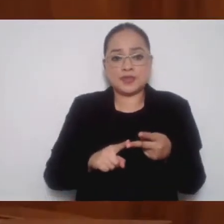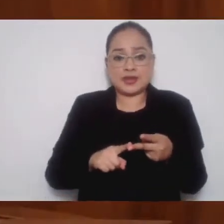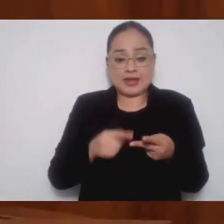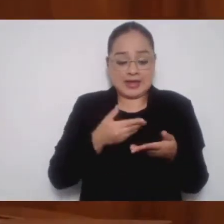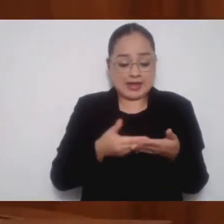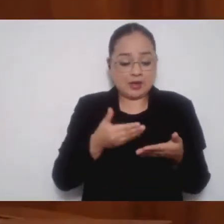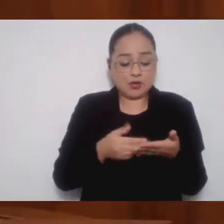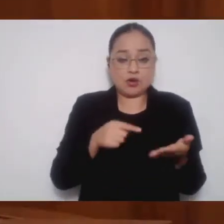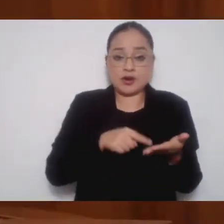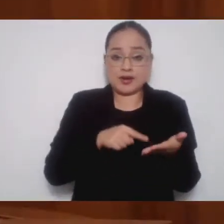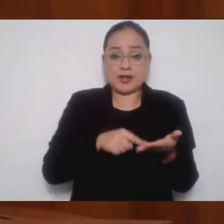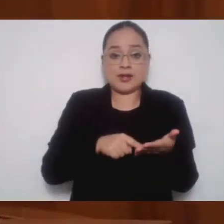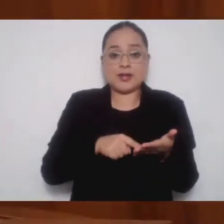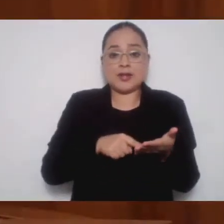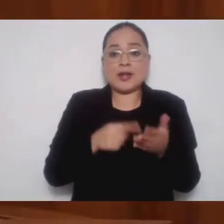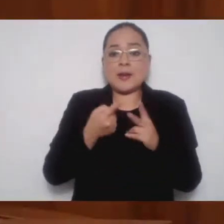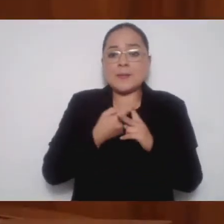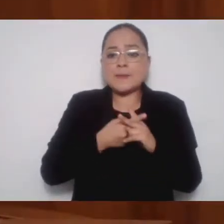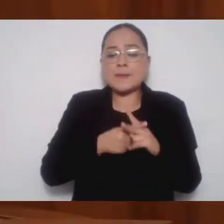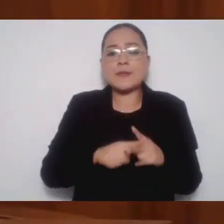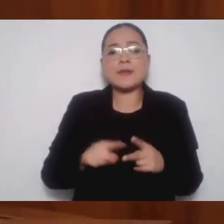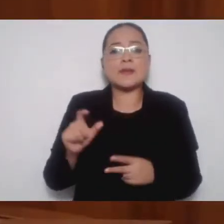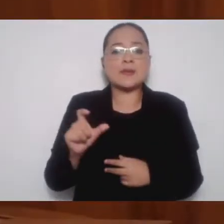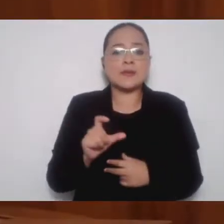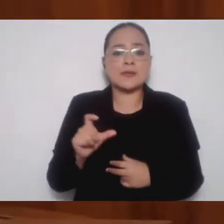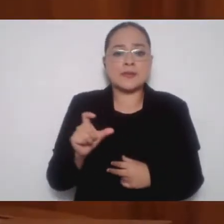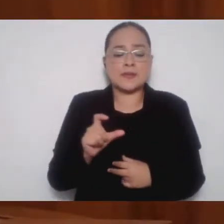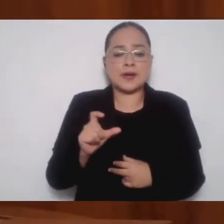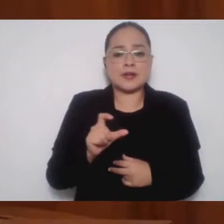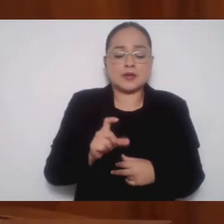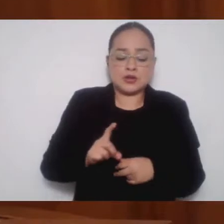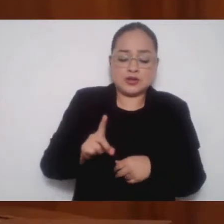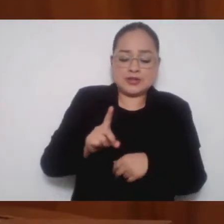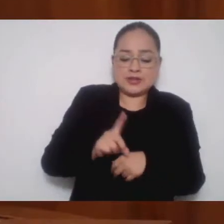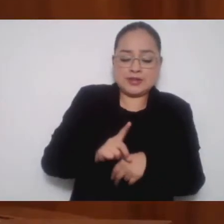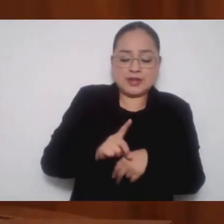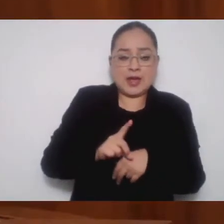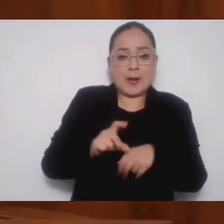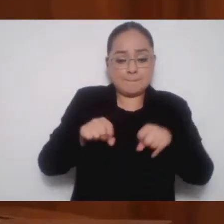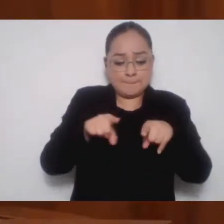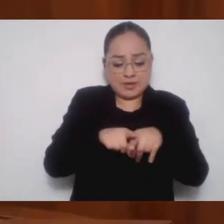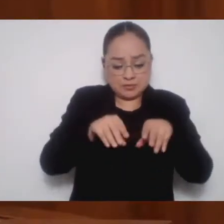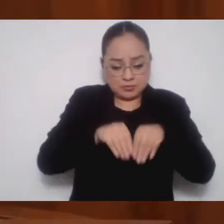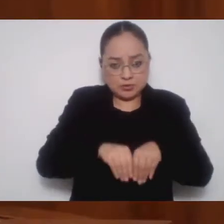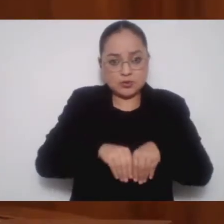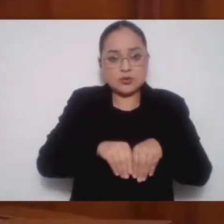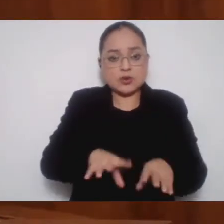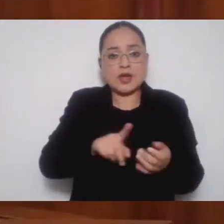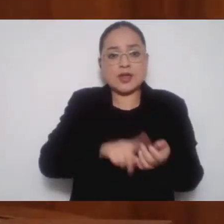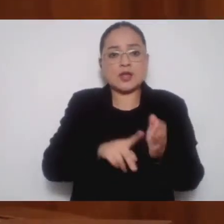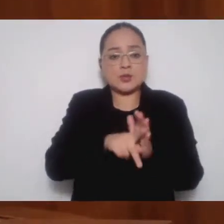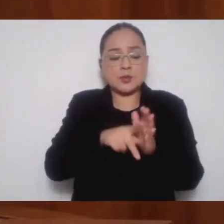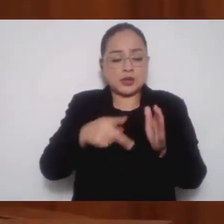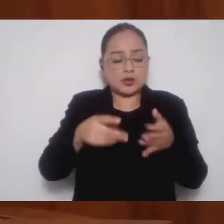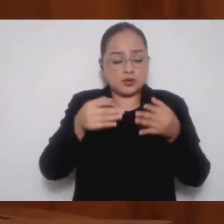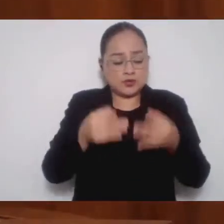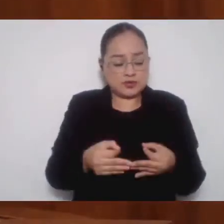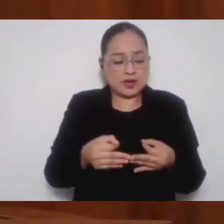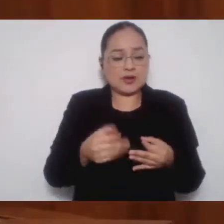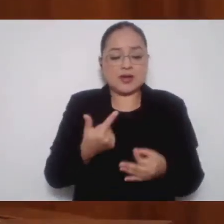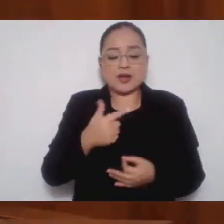el presente decreto entrará en vigor el día de su publicación en el